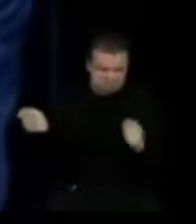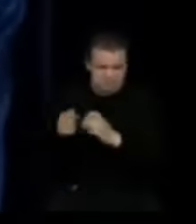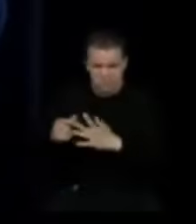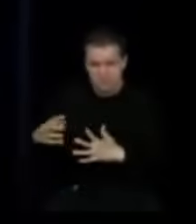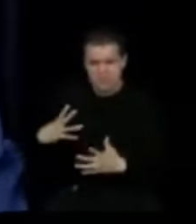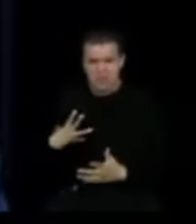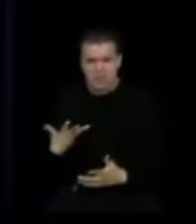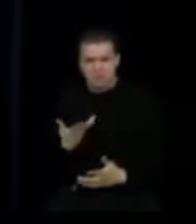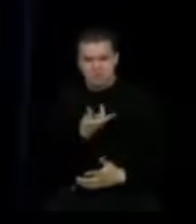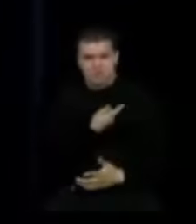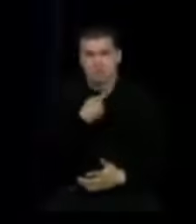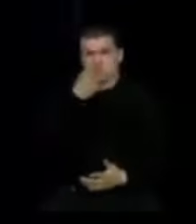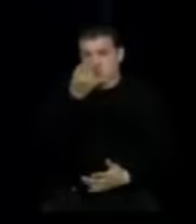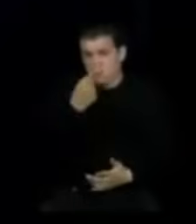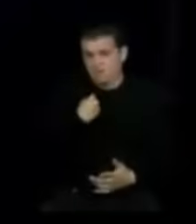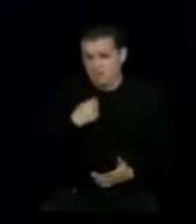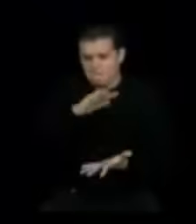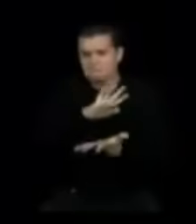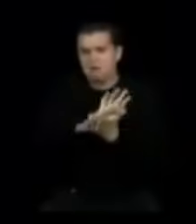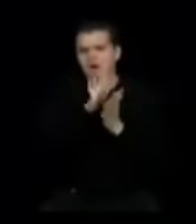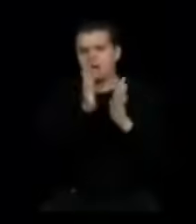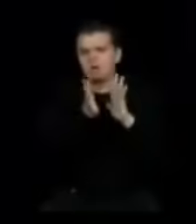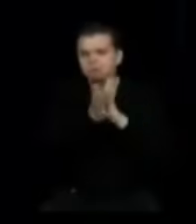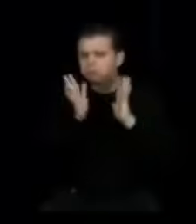paz. Paz.